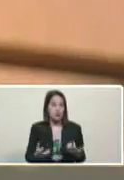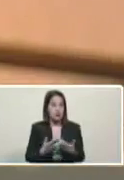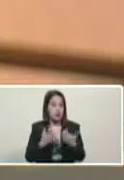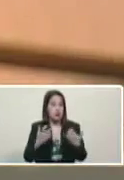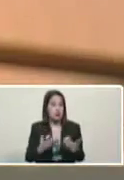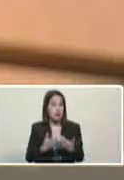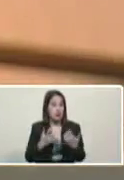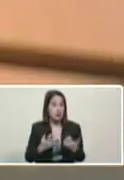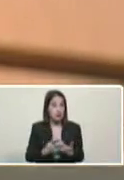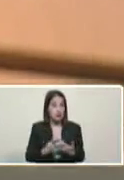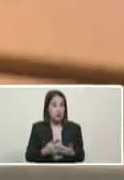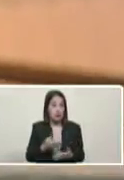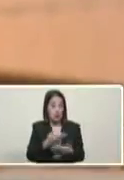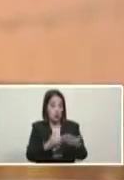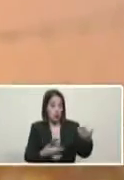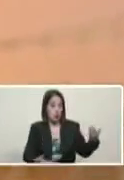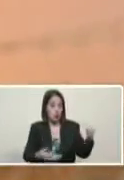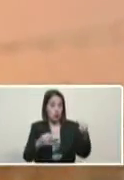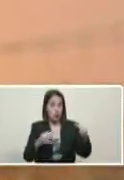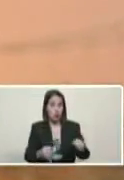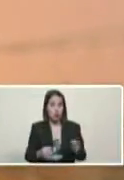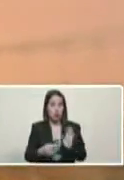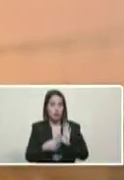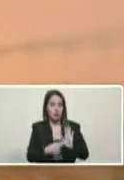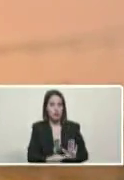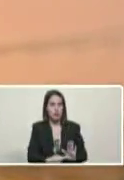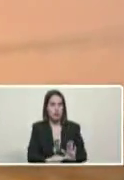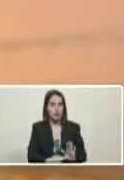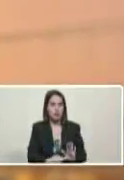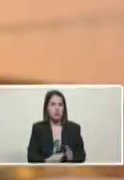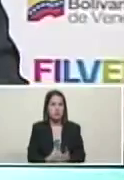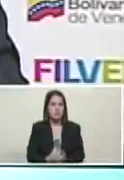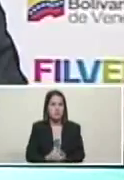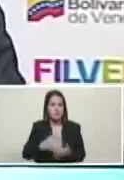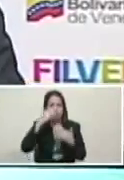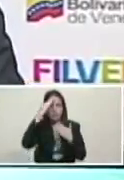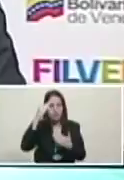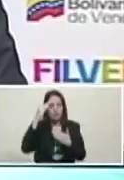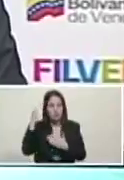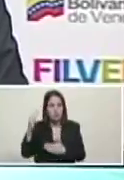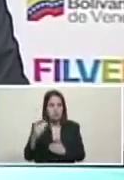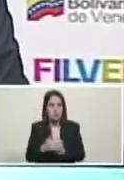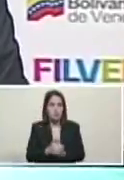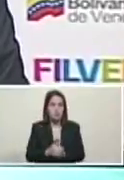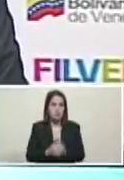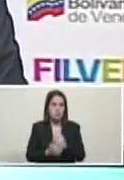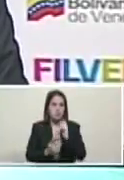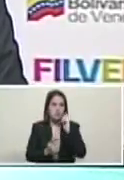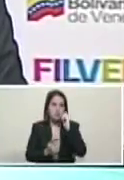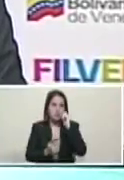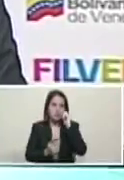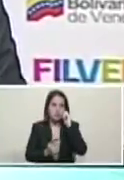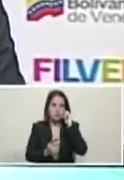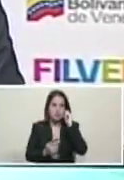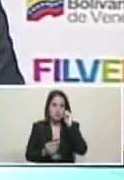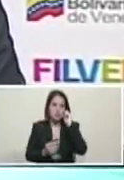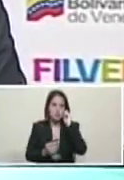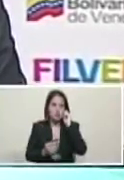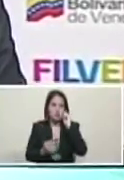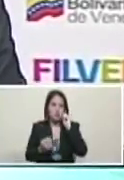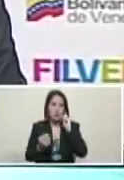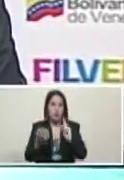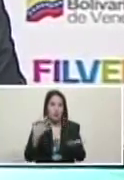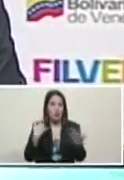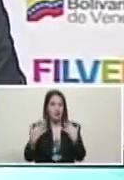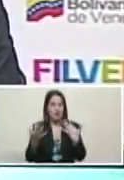un prólogo de Ignacio Ramonet. Nos podría dar un saludo Ignacio Ramonet en esta Feria Internacional del Libro.